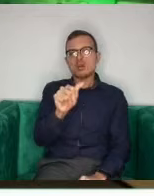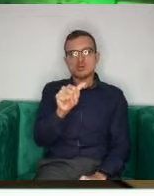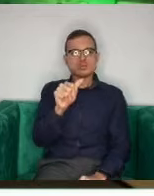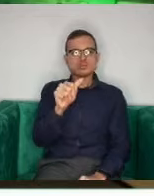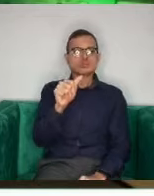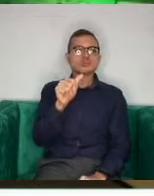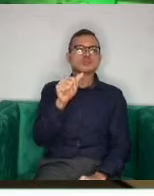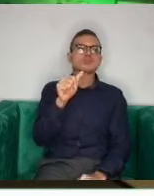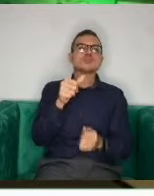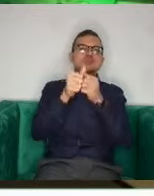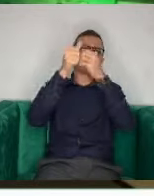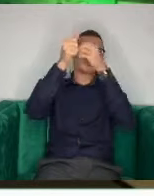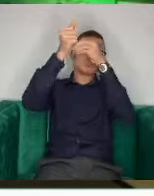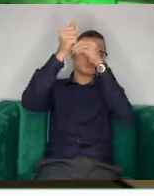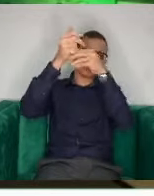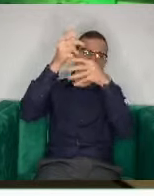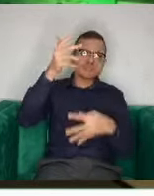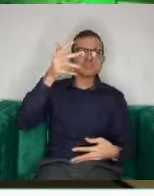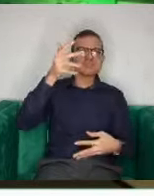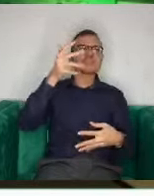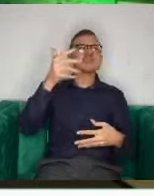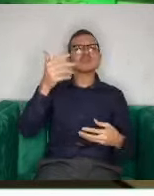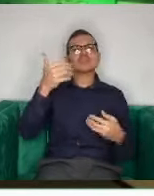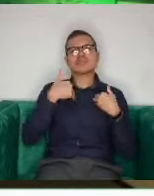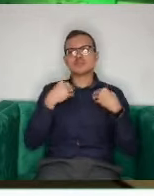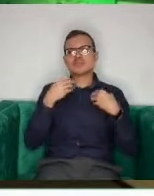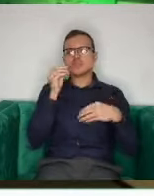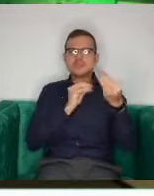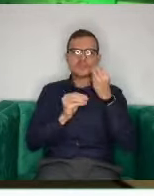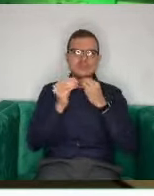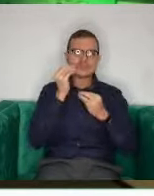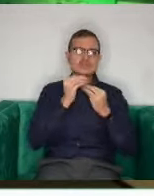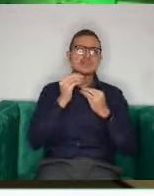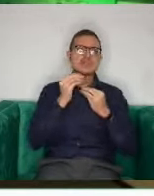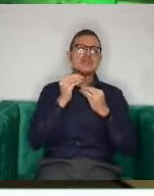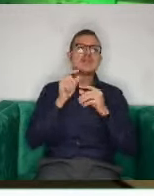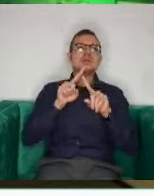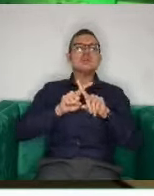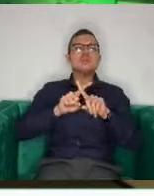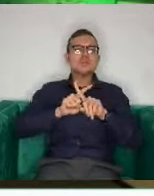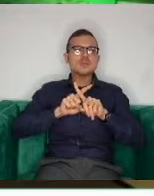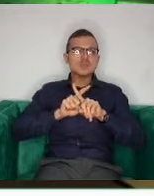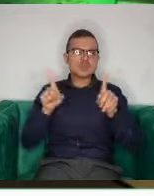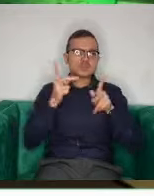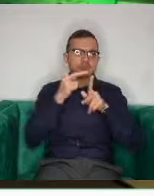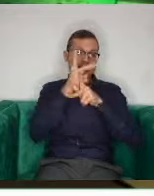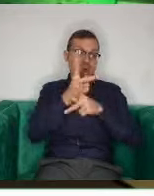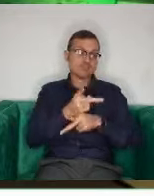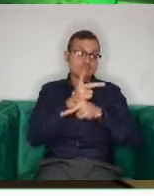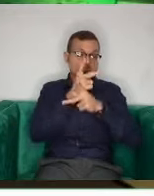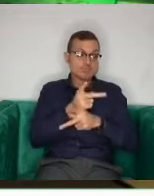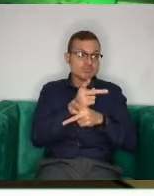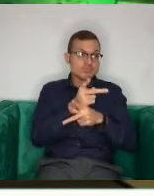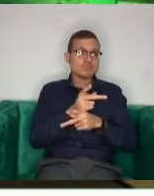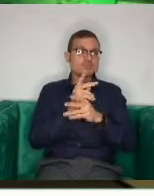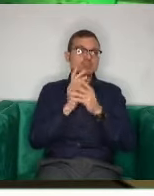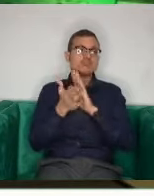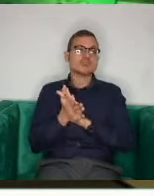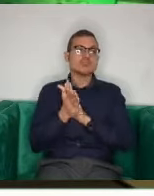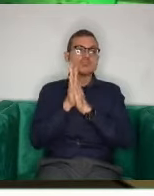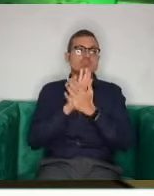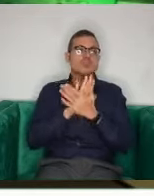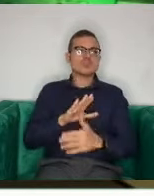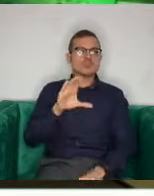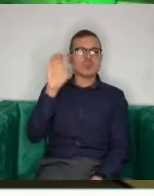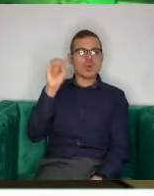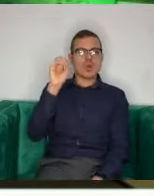hacer, pero volvemos a lo mismo. Las nueces también tienen su omega 6, que también son proinflamatorios. El maní específicamente, que hablamos ahorita. ¿Verdad? No